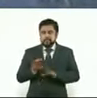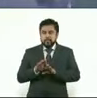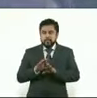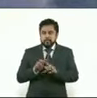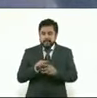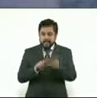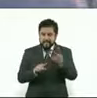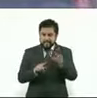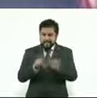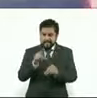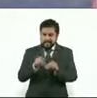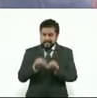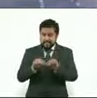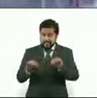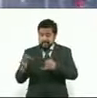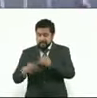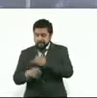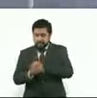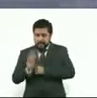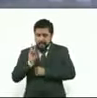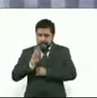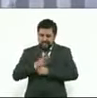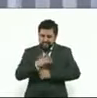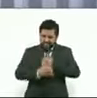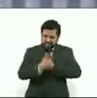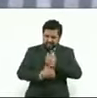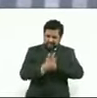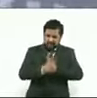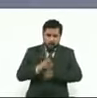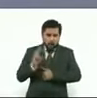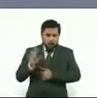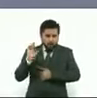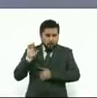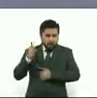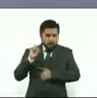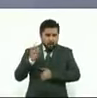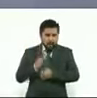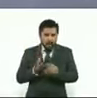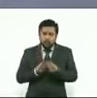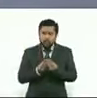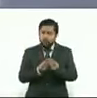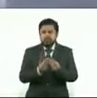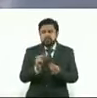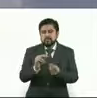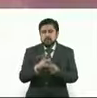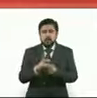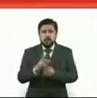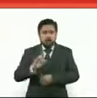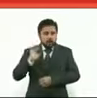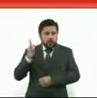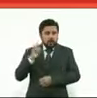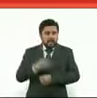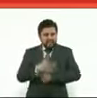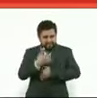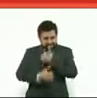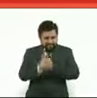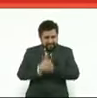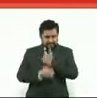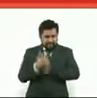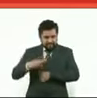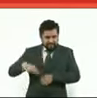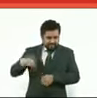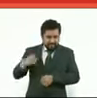a darse, ¿no? O sea, a ver quién es el líder para que no llegaran juntos. Ojalá y que se vea ese... pues ese lo que es el